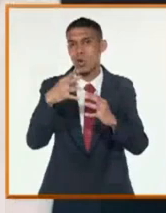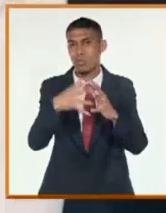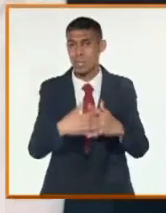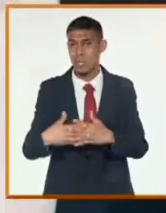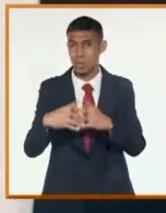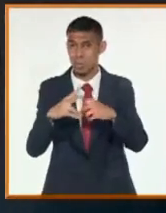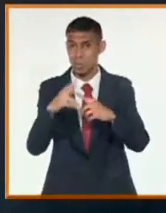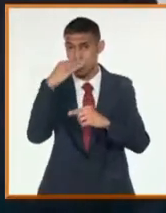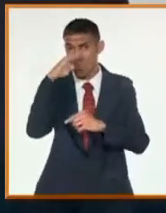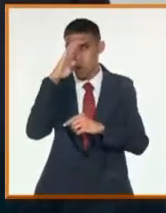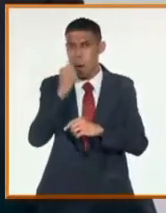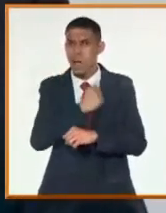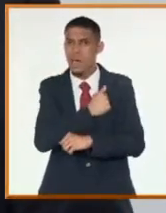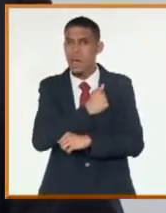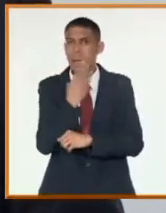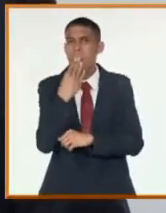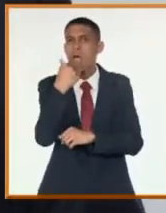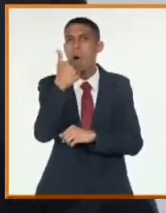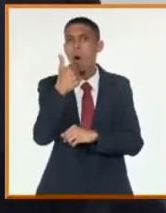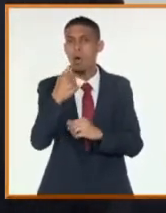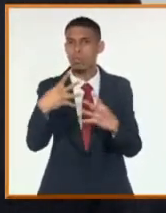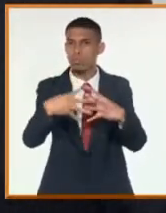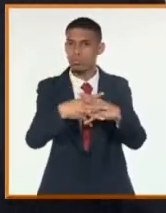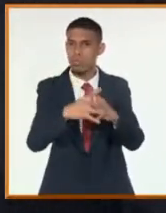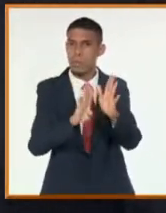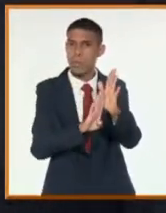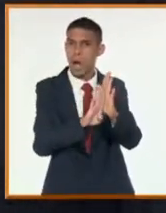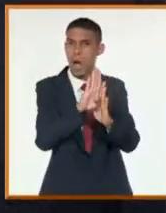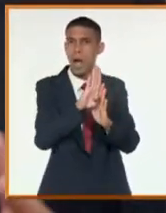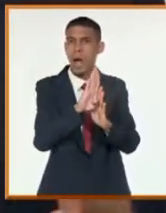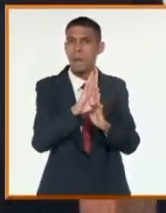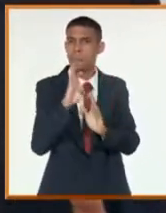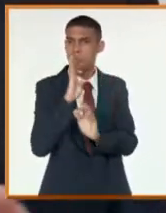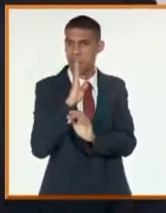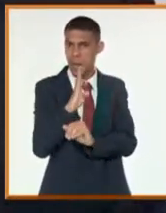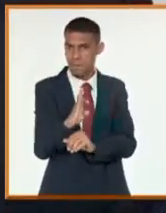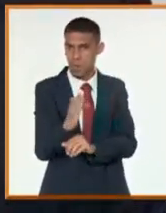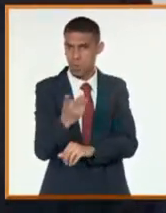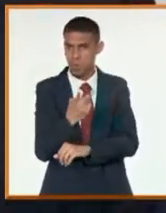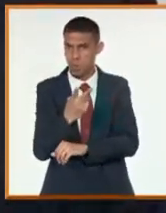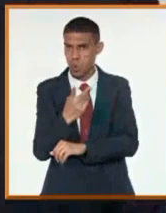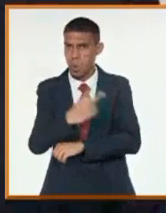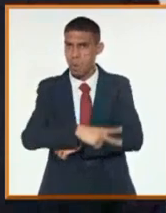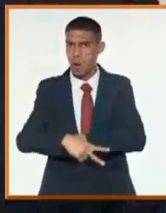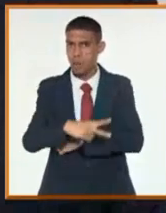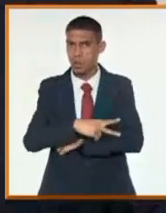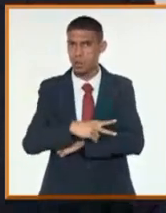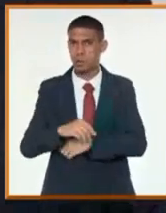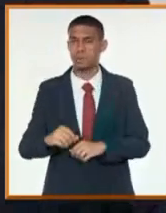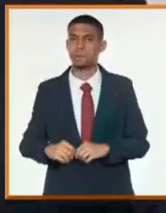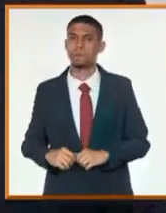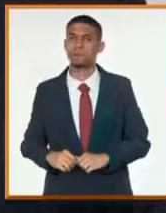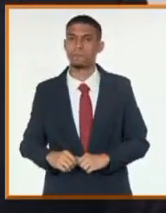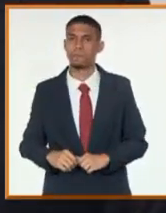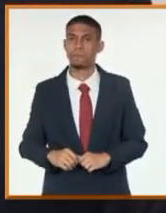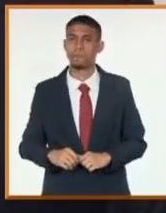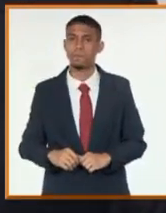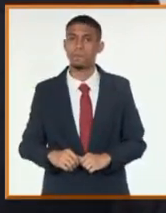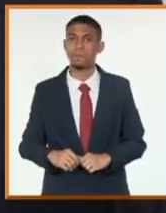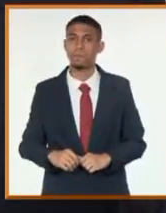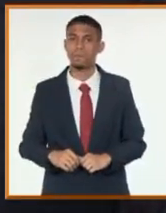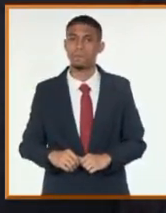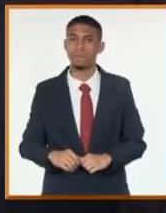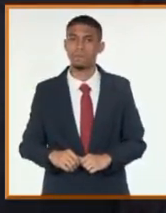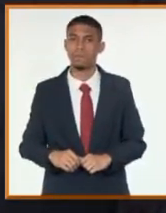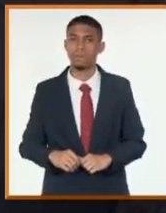que también nos dio la posibilidad de esclarecerlas y explicarles nuestras posiciones y de verdad ubicarnos en la situación concreta de